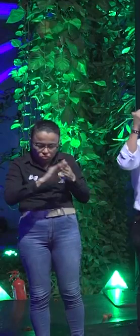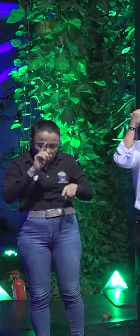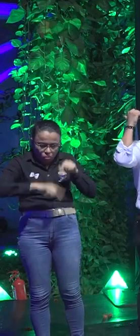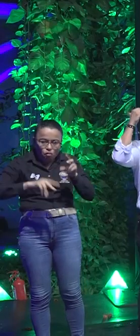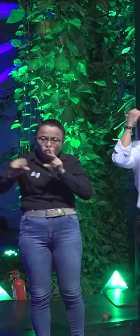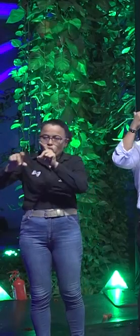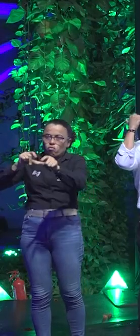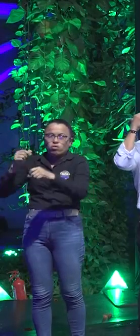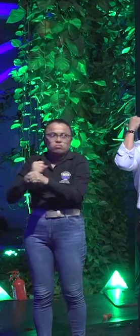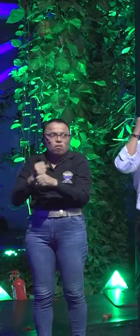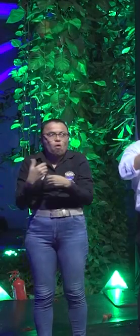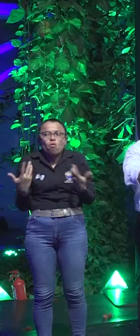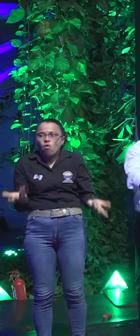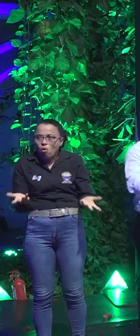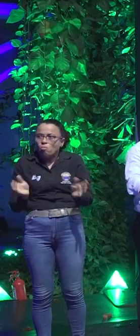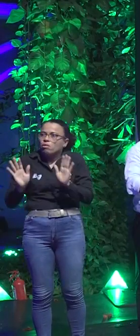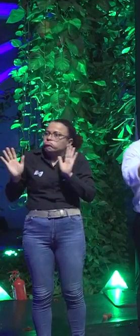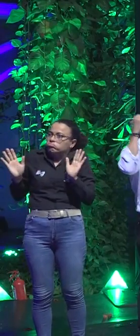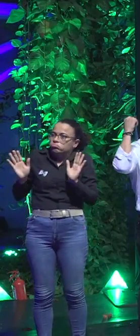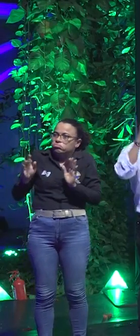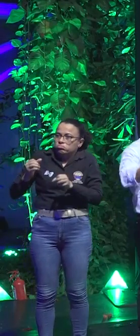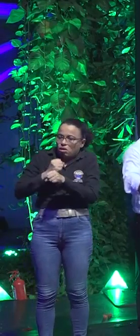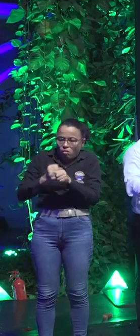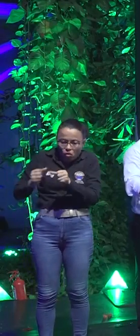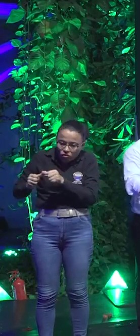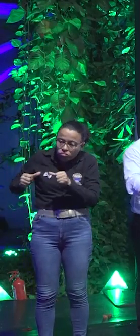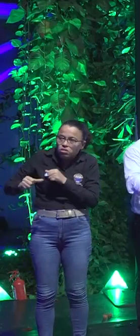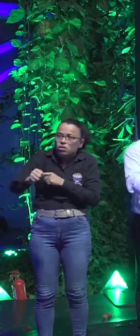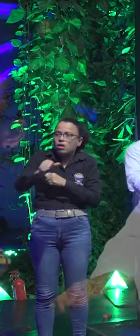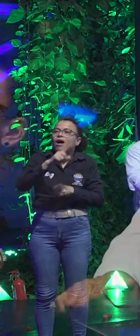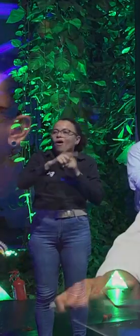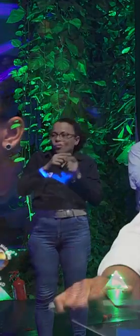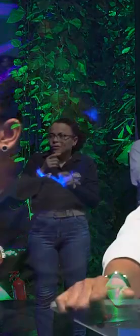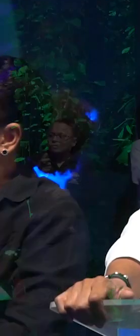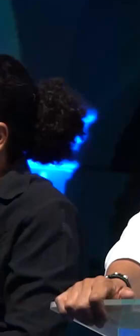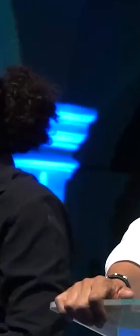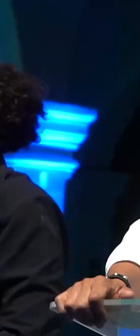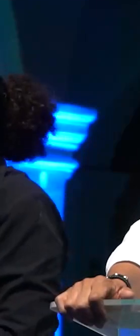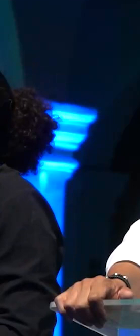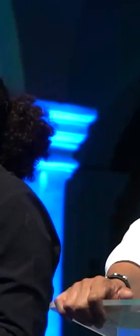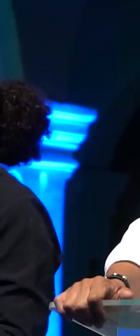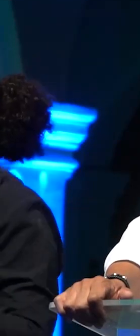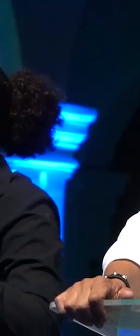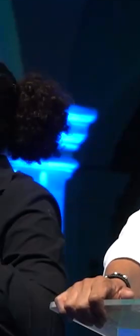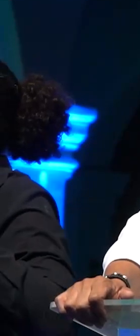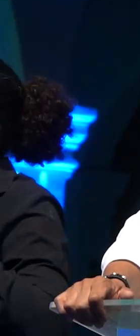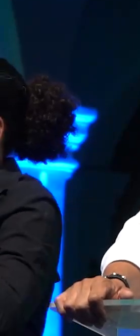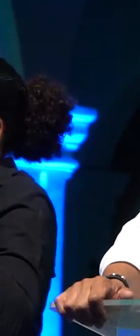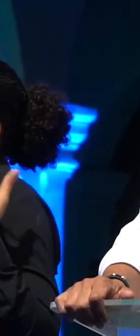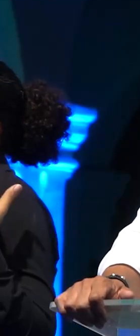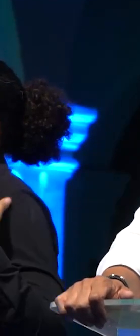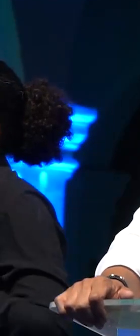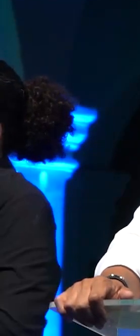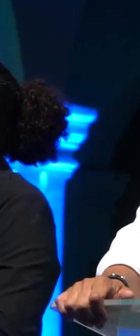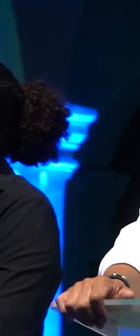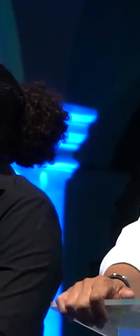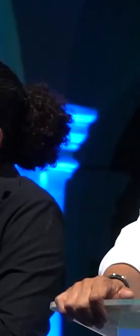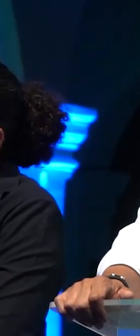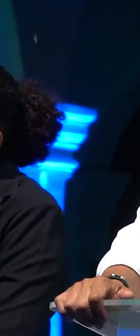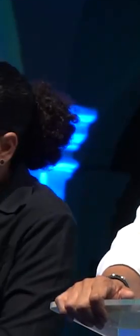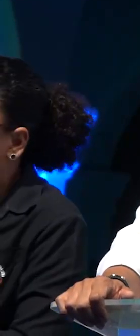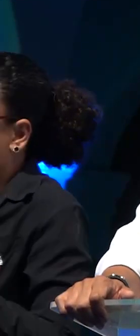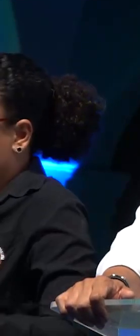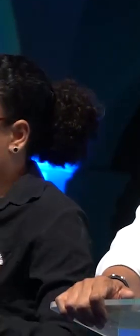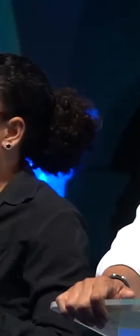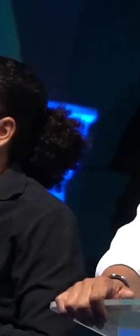fiscalmente, haré la marcha de los traperos y allá los pondré en la Contraloría. Porque la universidad simplemente avanza con errores,